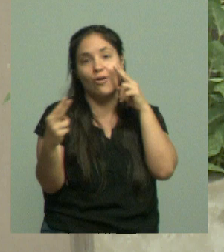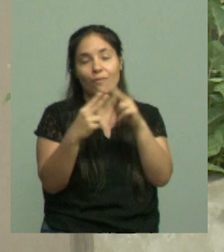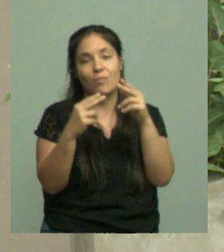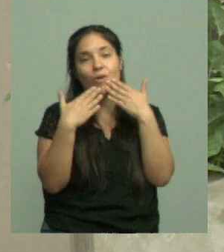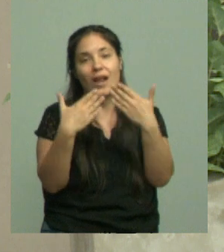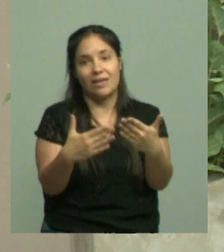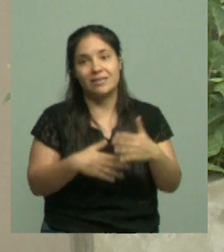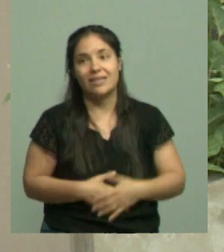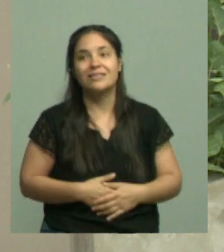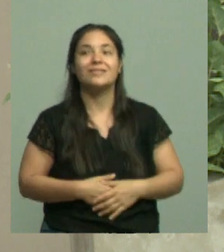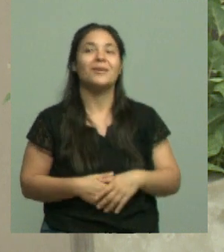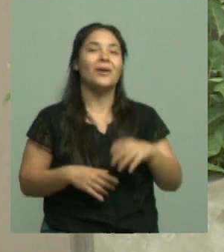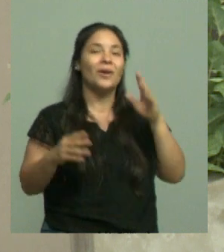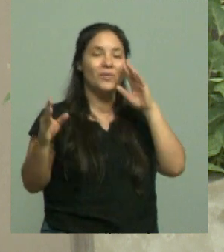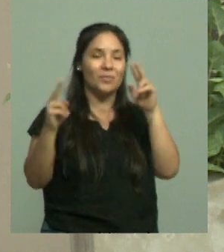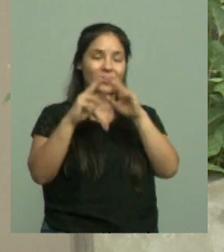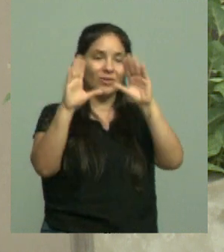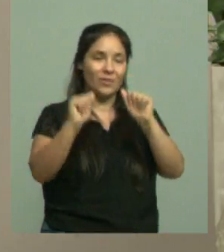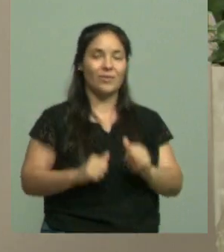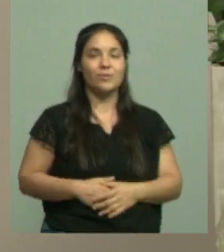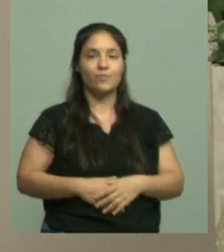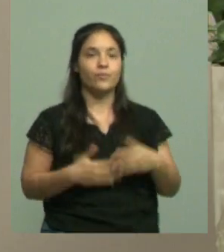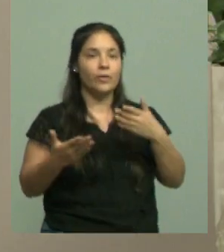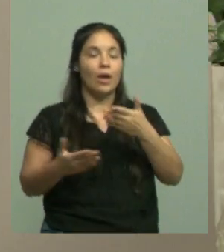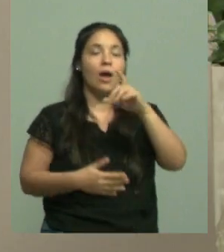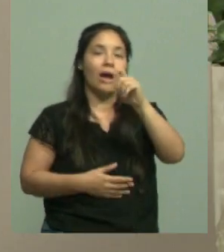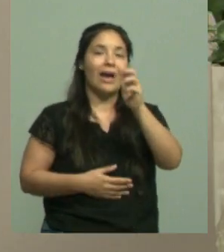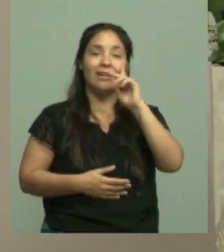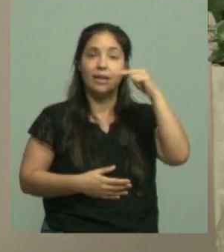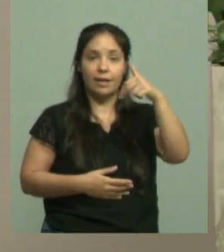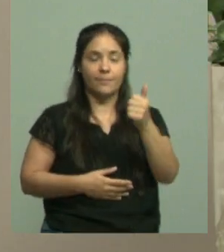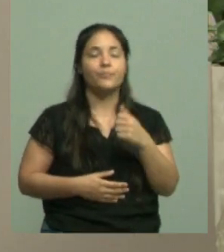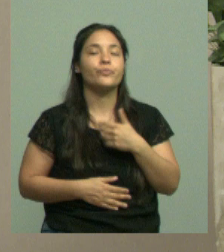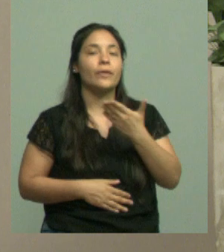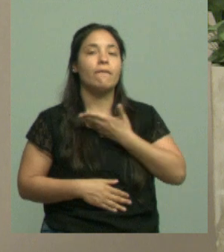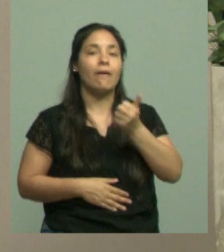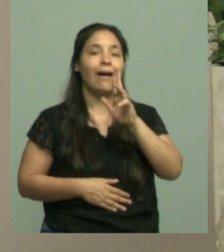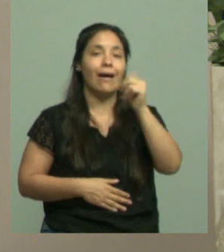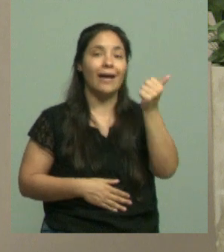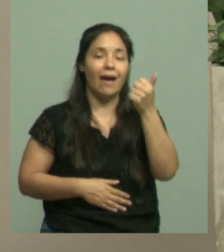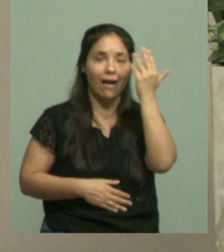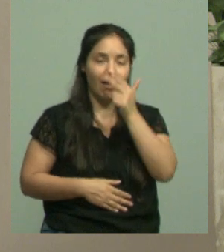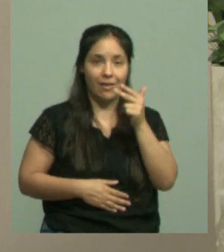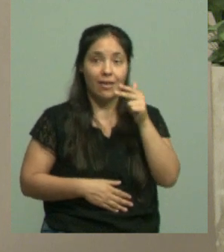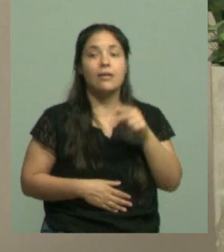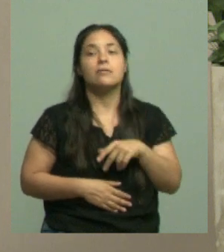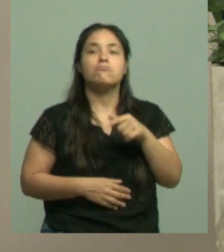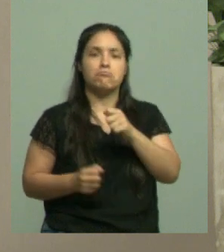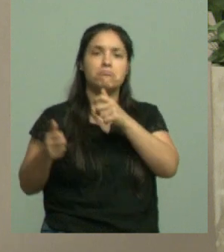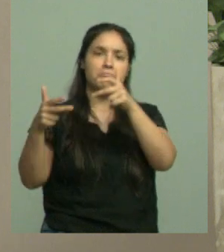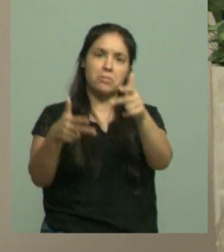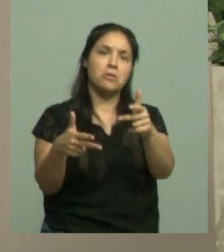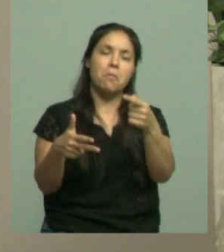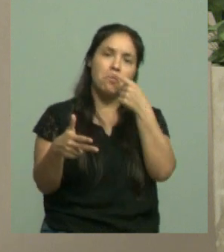gracias nuevamente. Dale. Abrazo para vos. Karina Fara, bueno, haciendo ese balance, ¿no? Y hablando, me pareció bueno esto que dijo Karina,